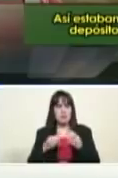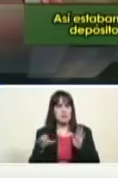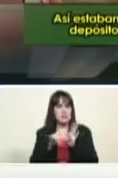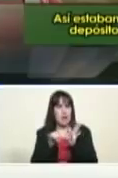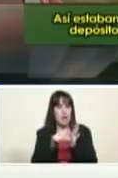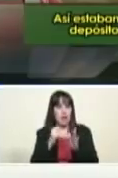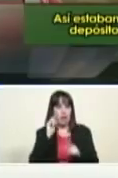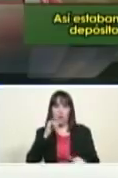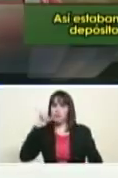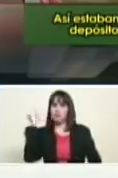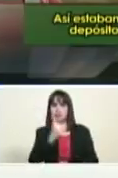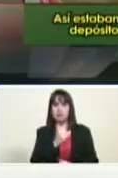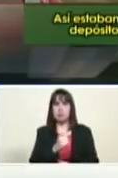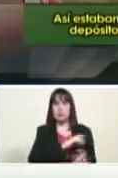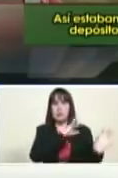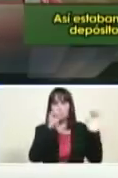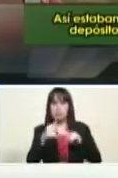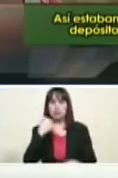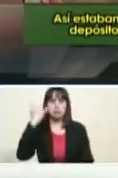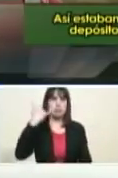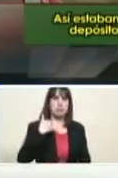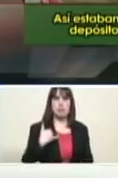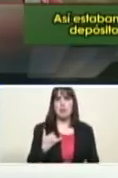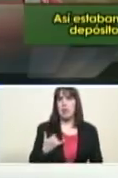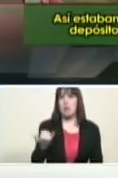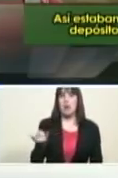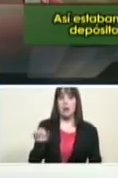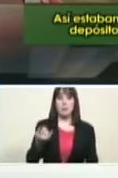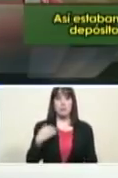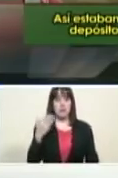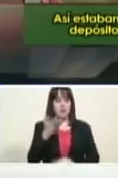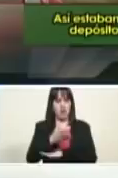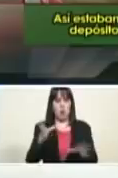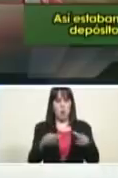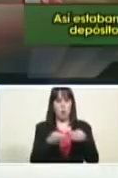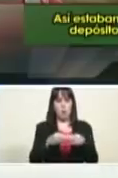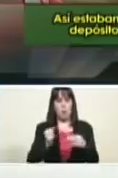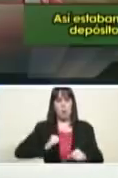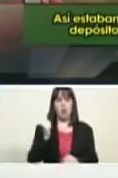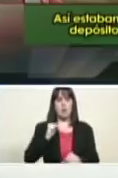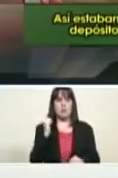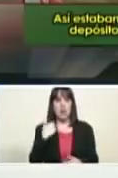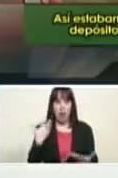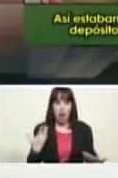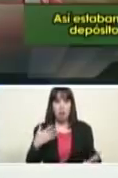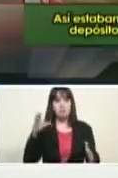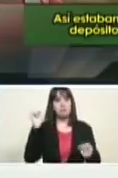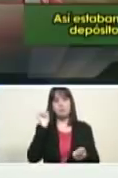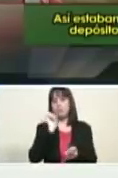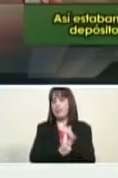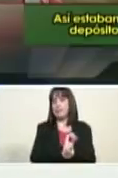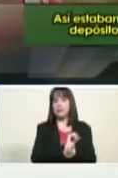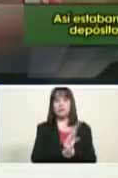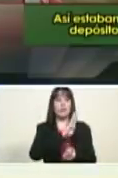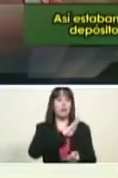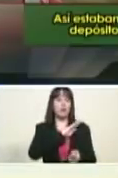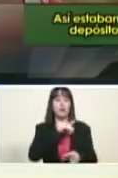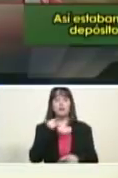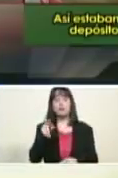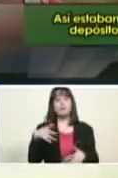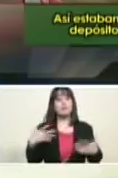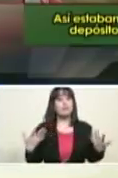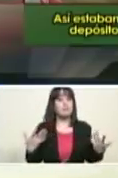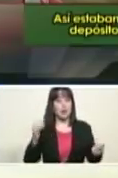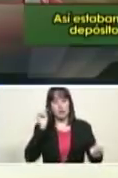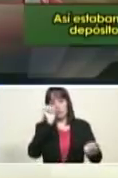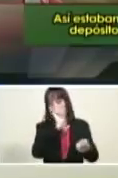y rápidamente llegó el Sundé con los cuerpos policiales y se llevaron presos con los